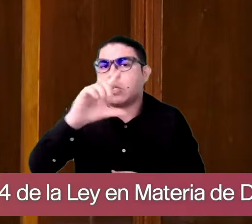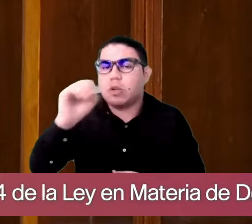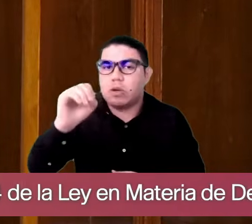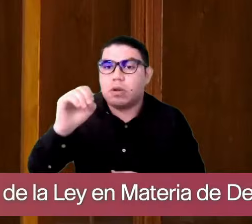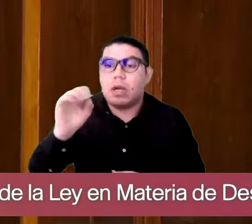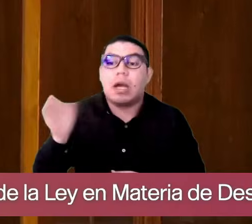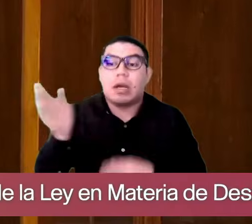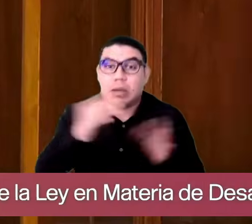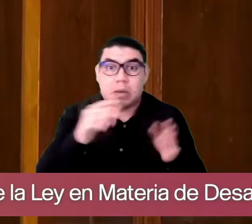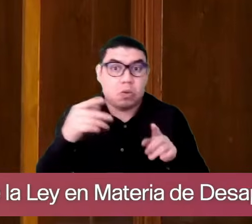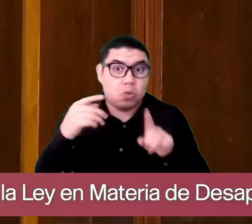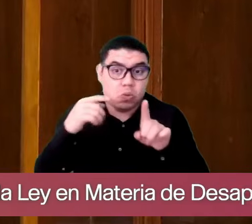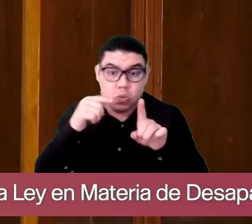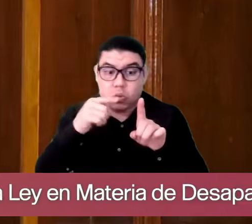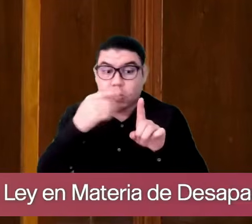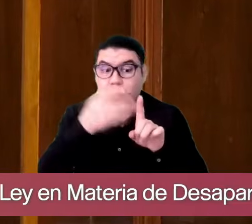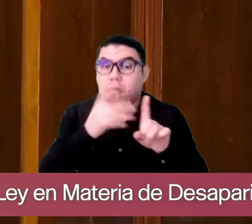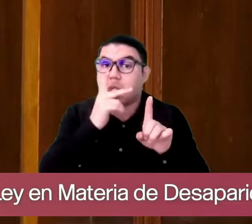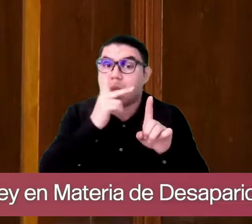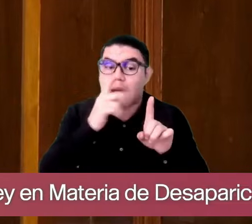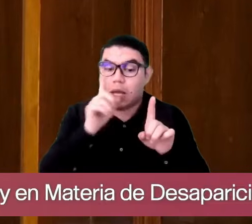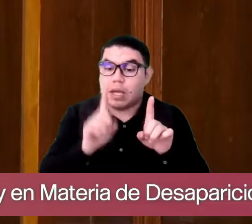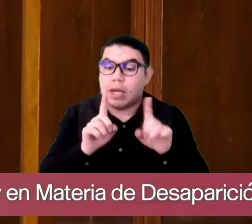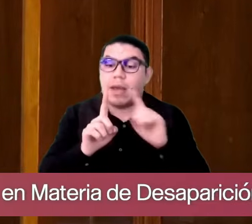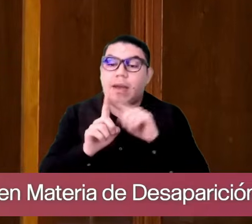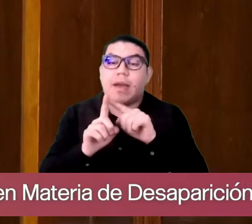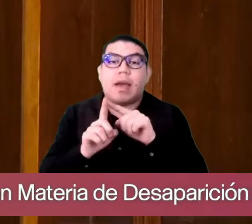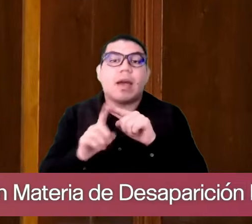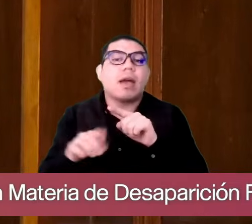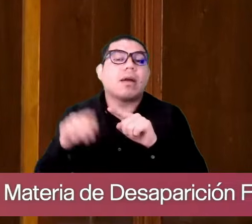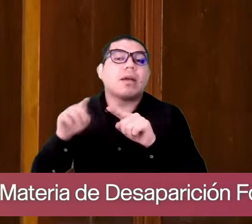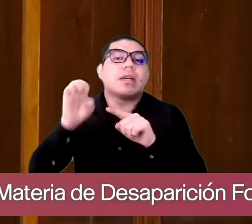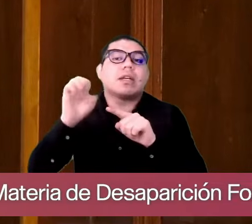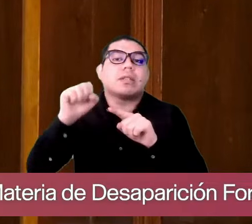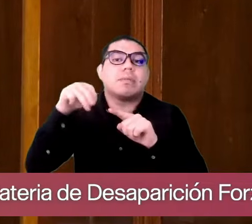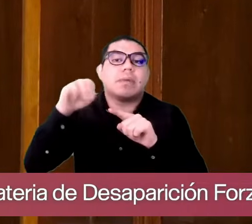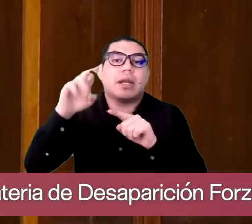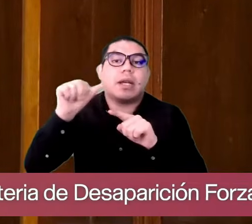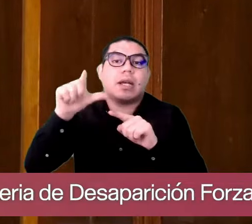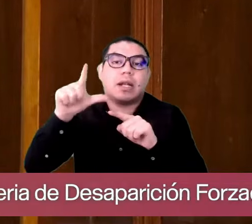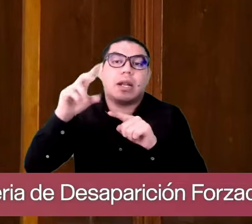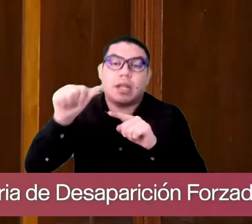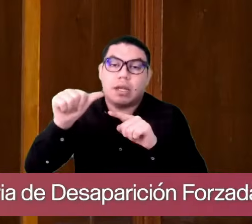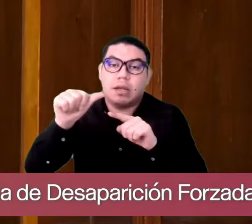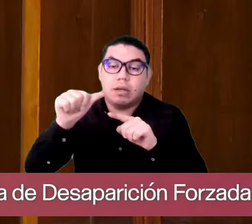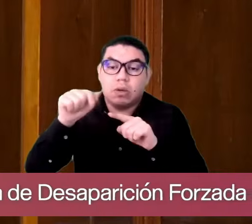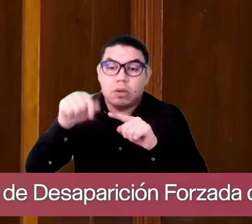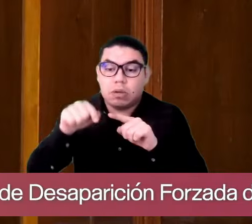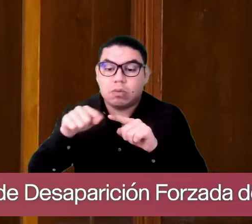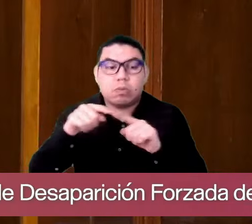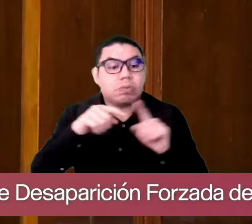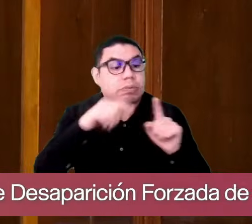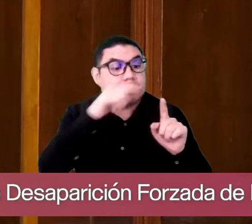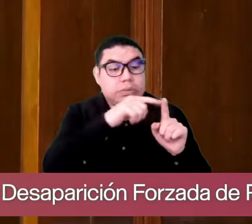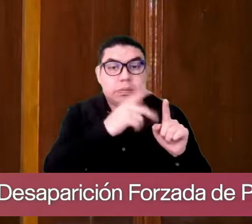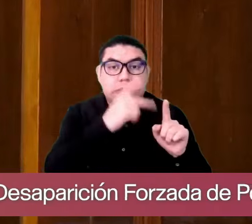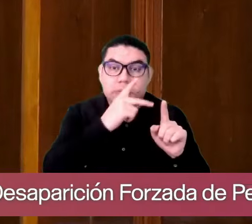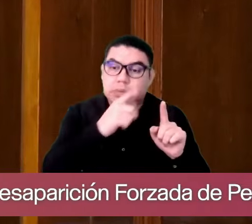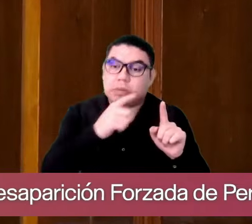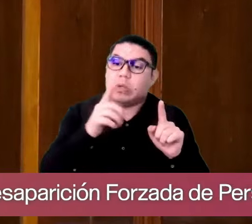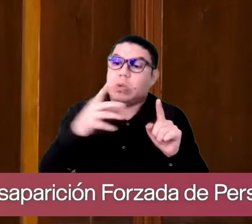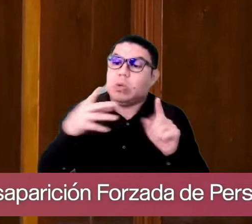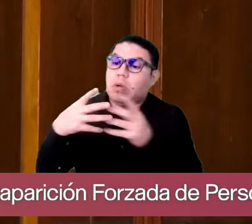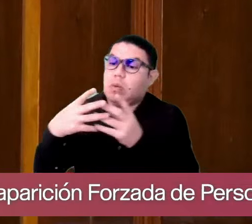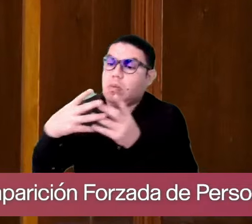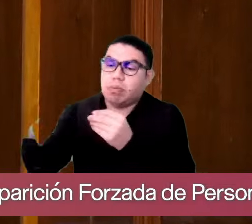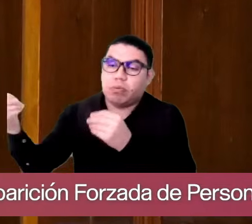la fecha no se ha rendido en la búsqueda de su hija. Ha caminado, ha tocado